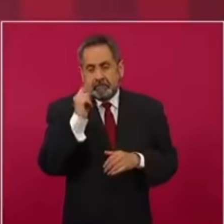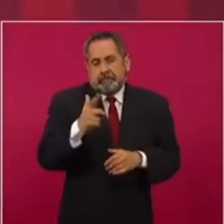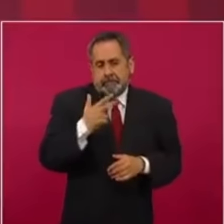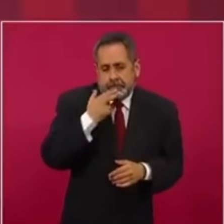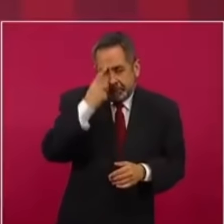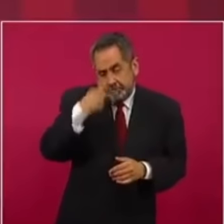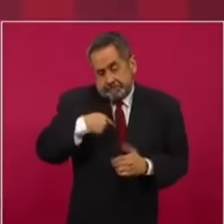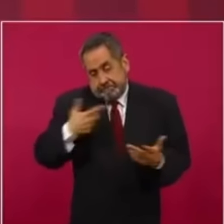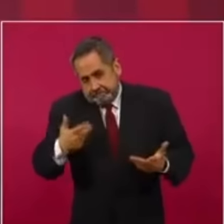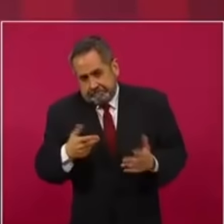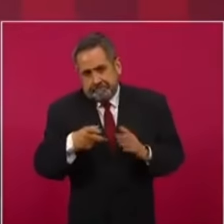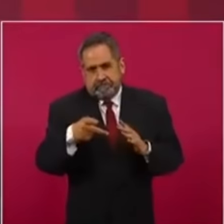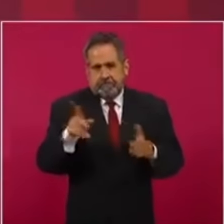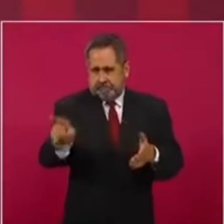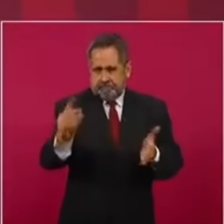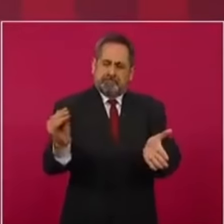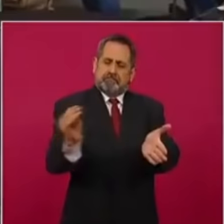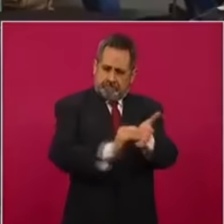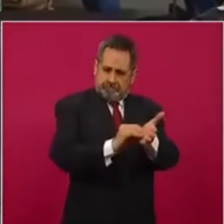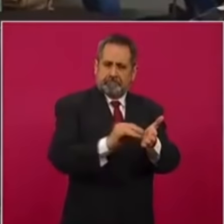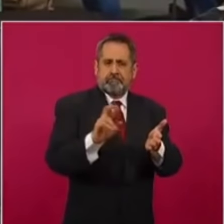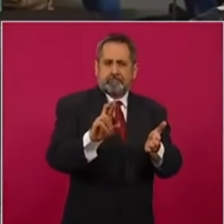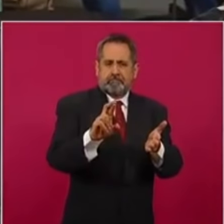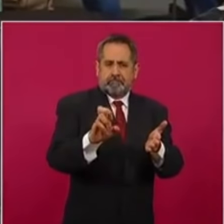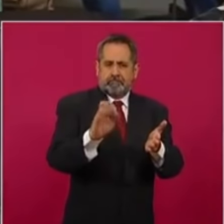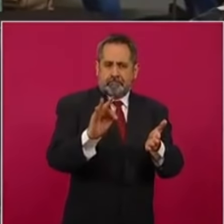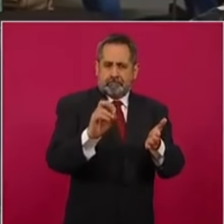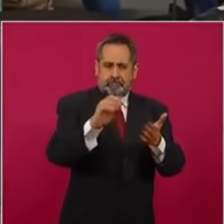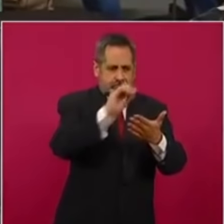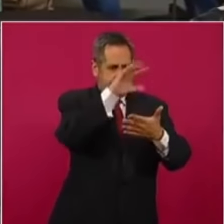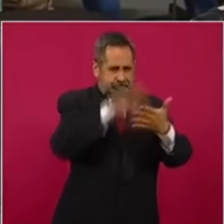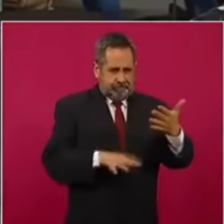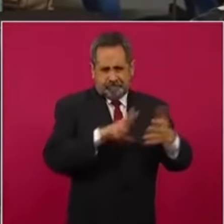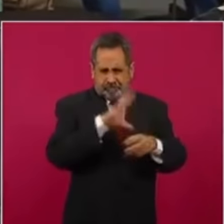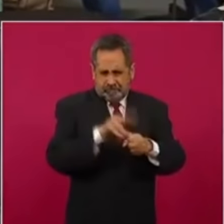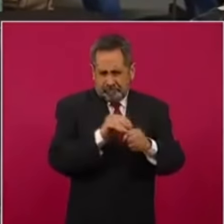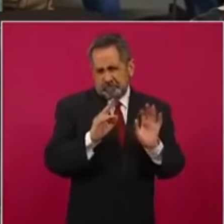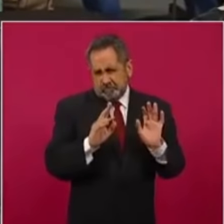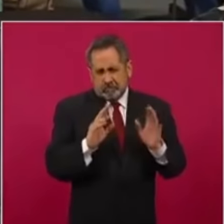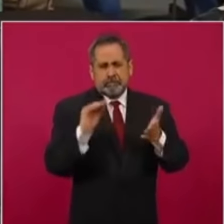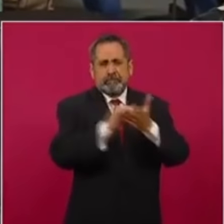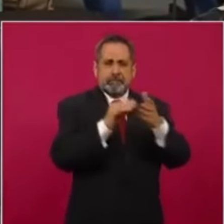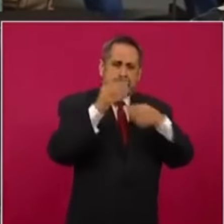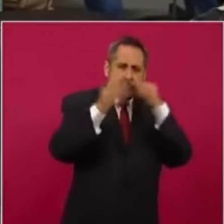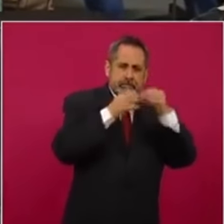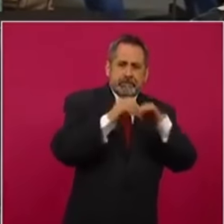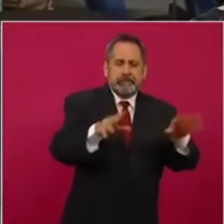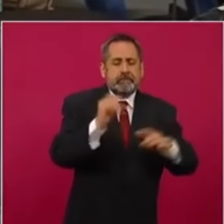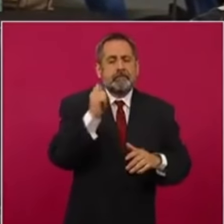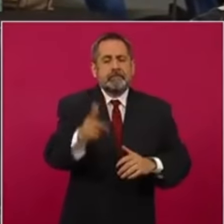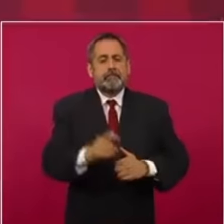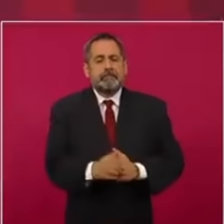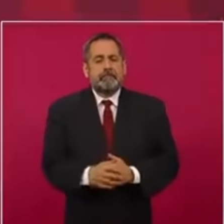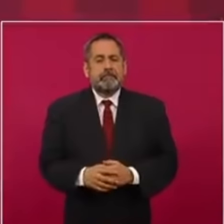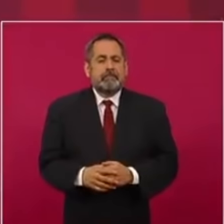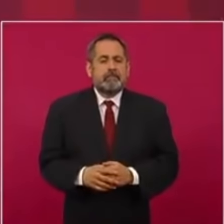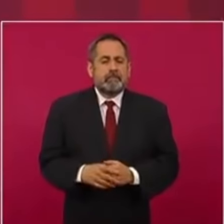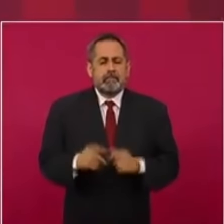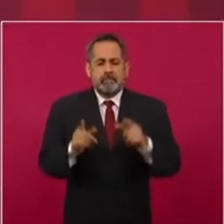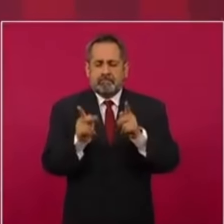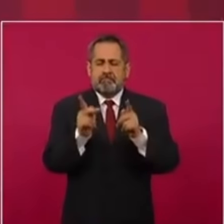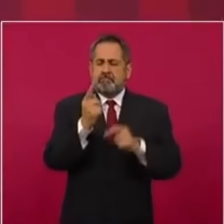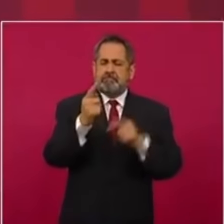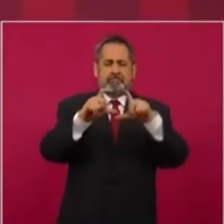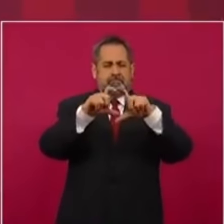en el reforma. No todo el discurso, nada más un